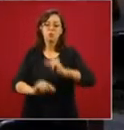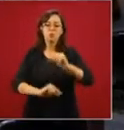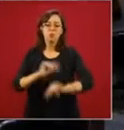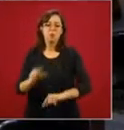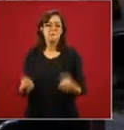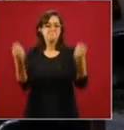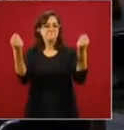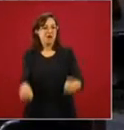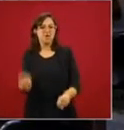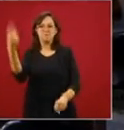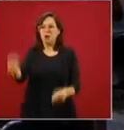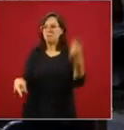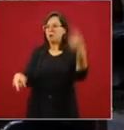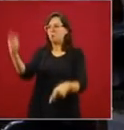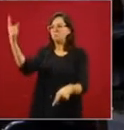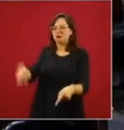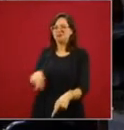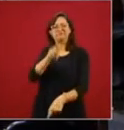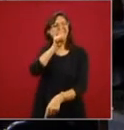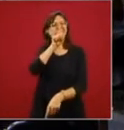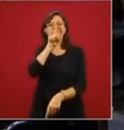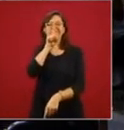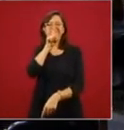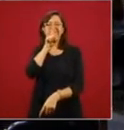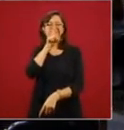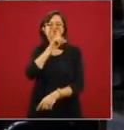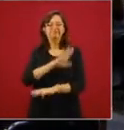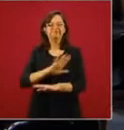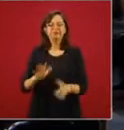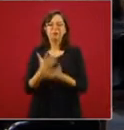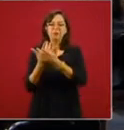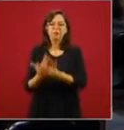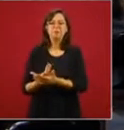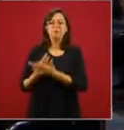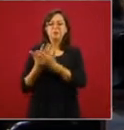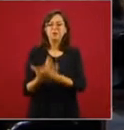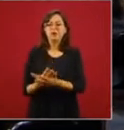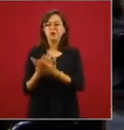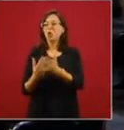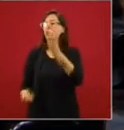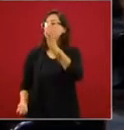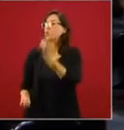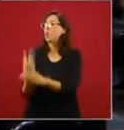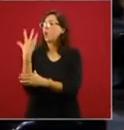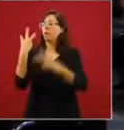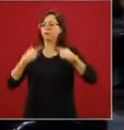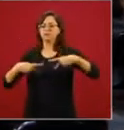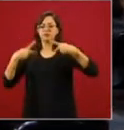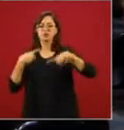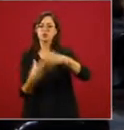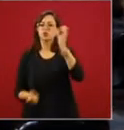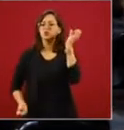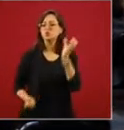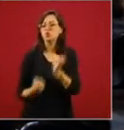imponiendo nada. Tienen que surgir los nuevos